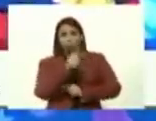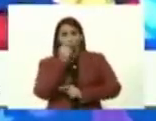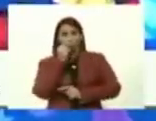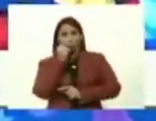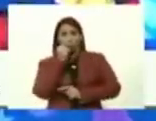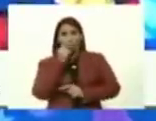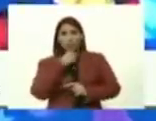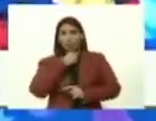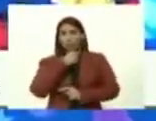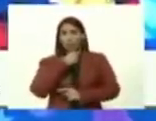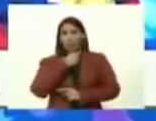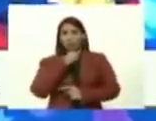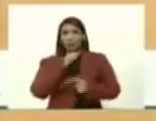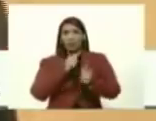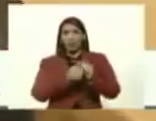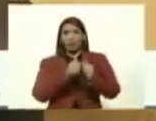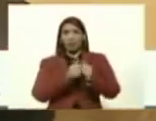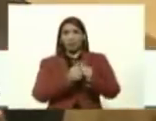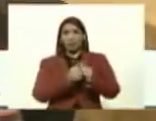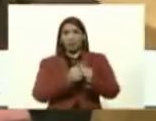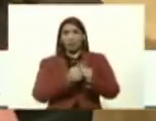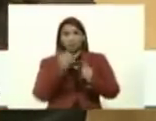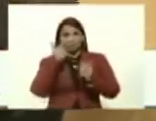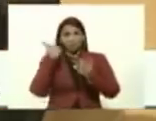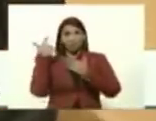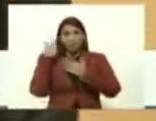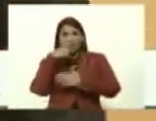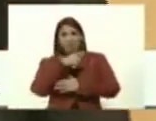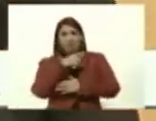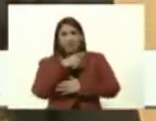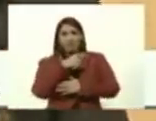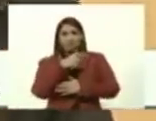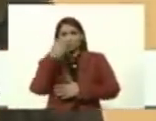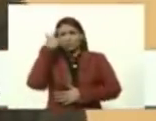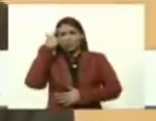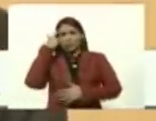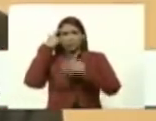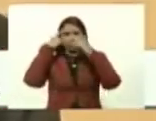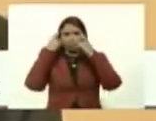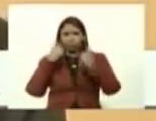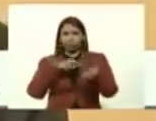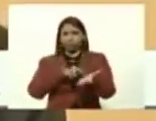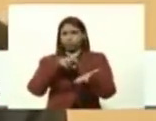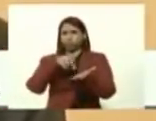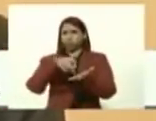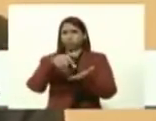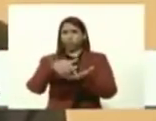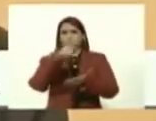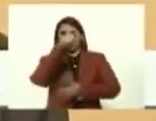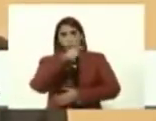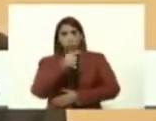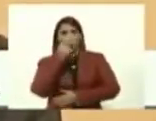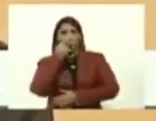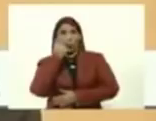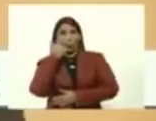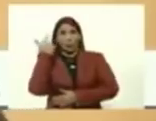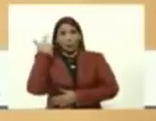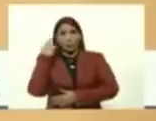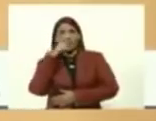yo lo llamo la enciclopedia viviente del atletismo y el deporte venezolano. Eric Phillips, no, tú lo ves, tiene 100